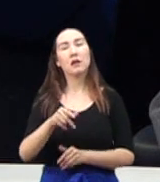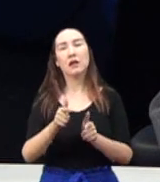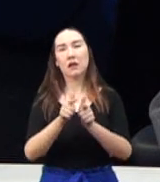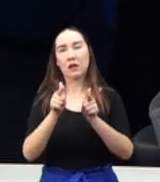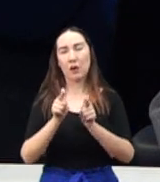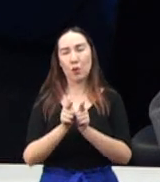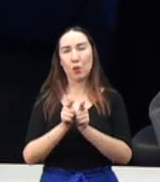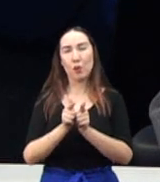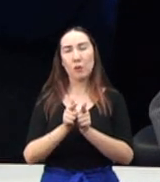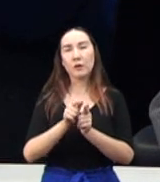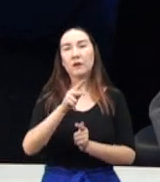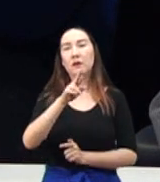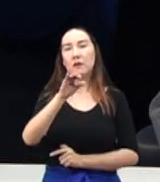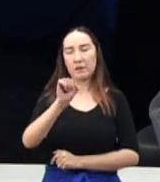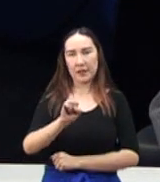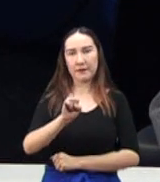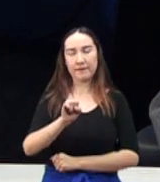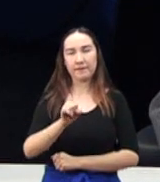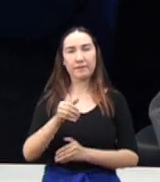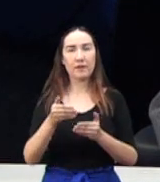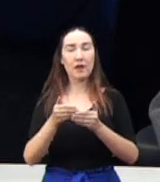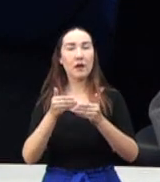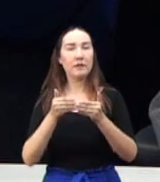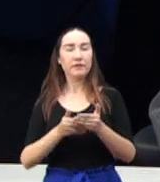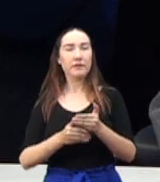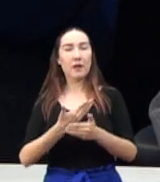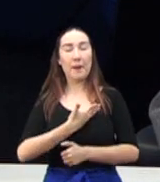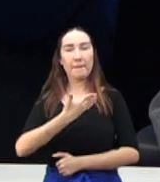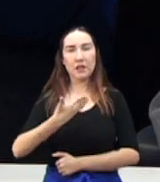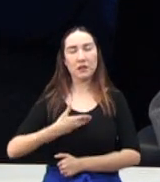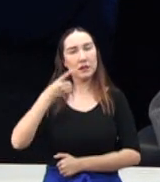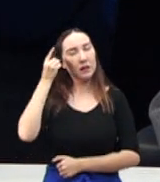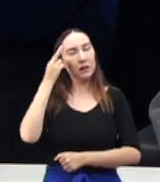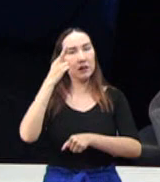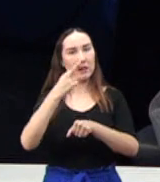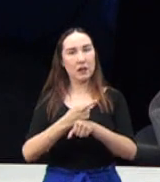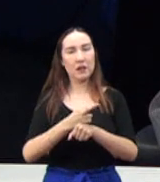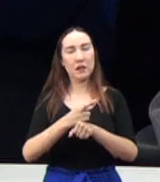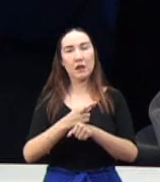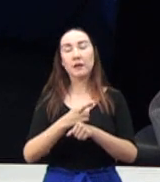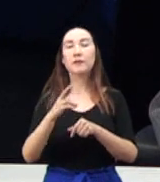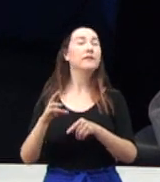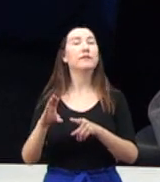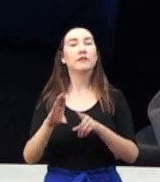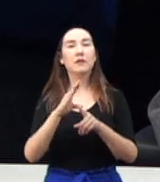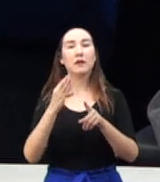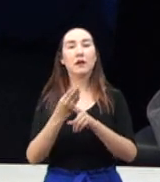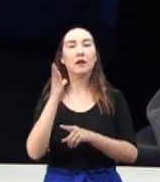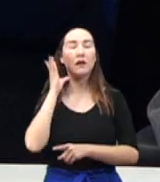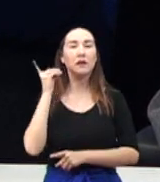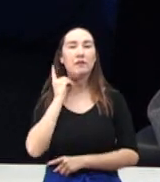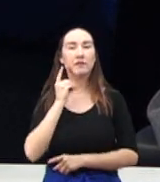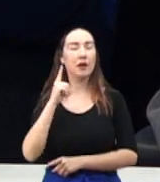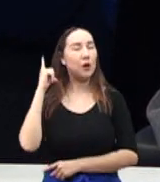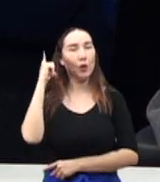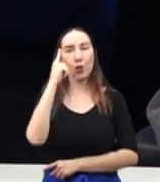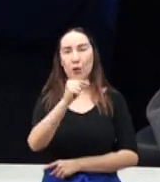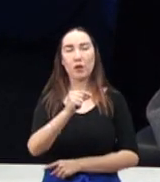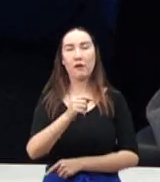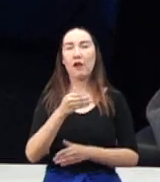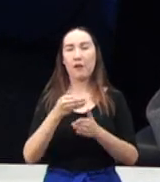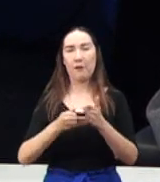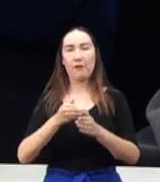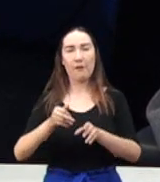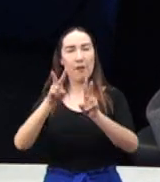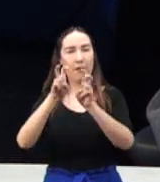Revolucionario Institucional, en aquel entonces, insisto, presidente de la directiva del Congreso local. No te vayas, Martín. Tenemos otro